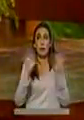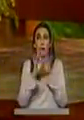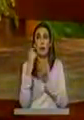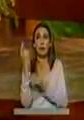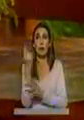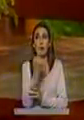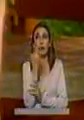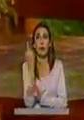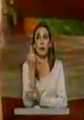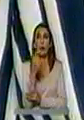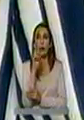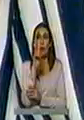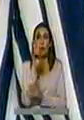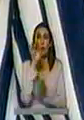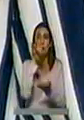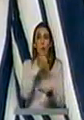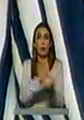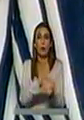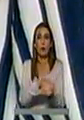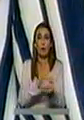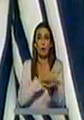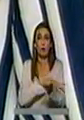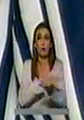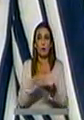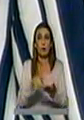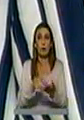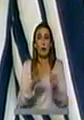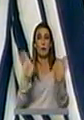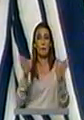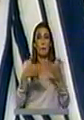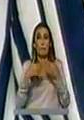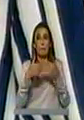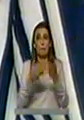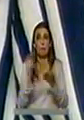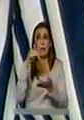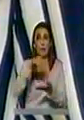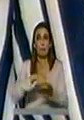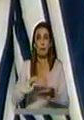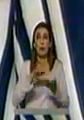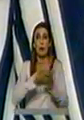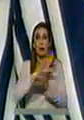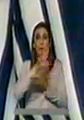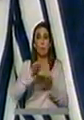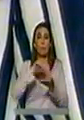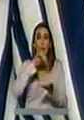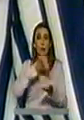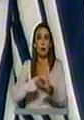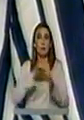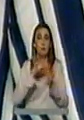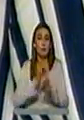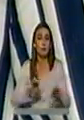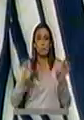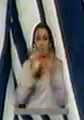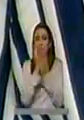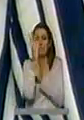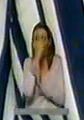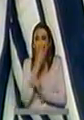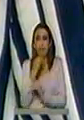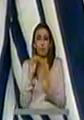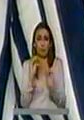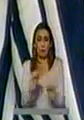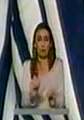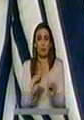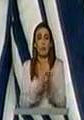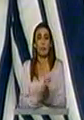solamente dos vuelos a la semana que lleguen de Panamá a Manta, Manta, Panamá, para nosotros sería fantástico. Y sobre todo, señora